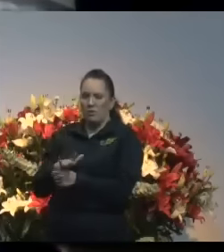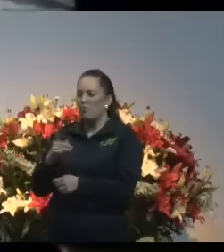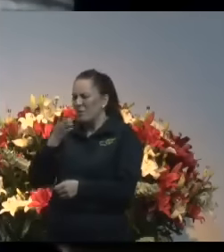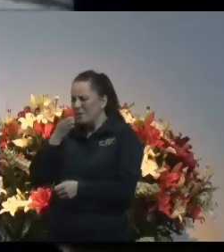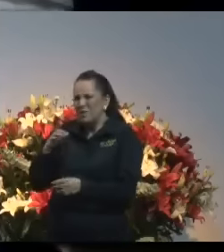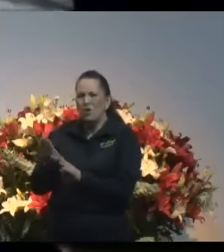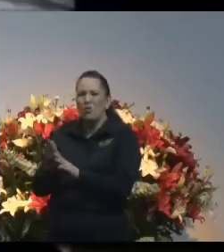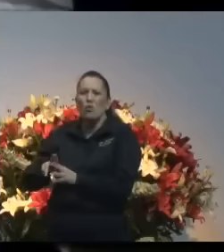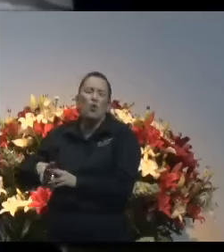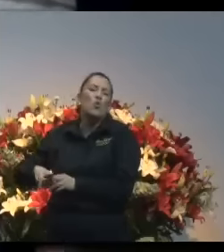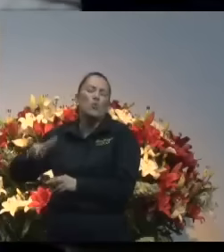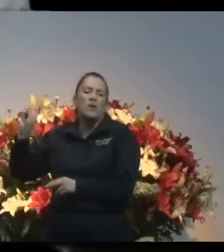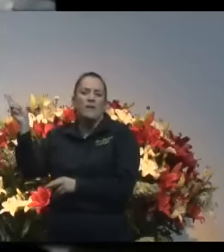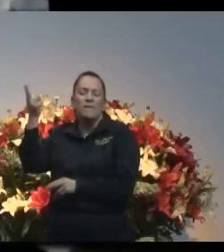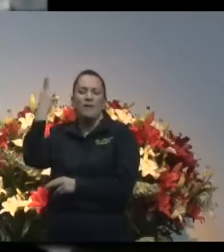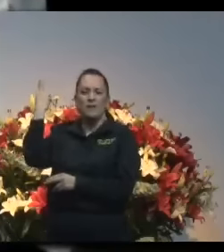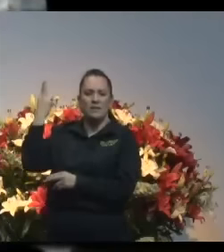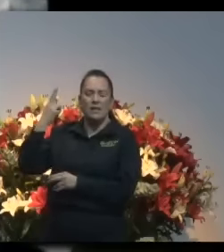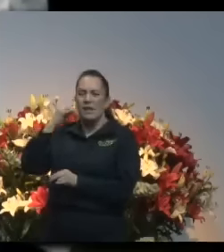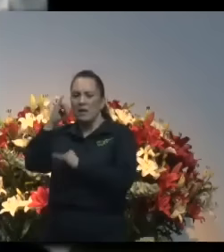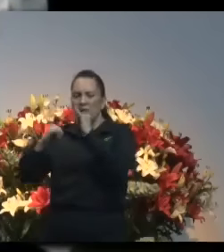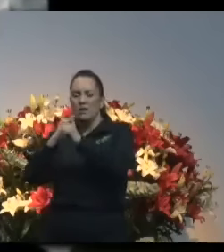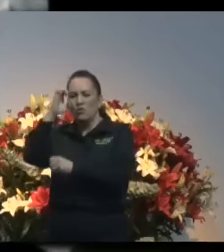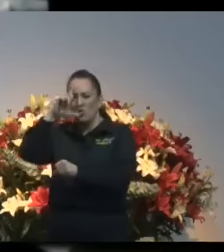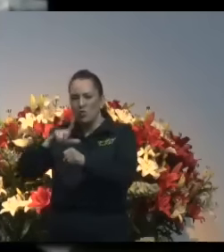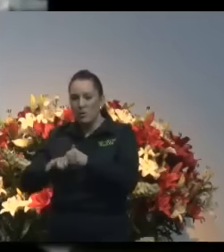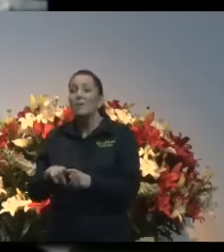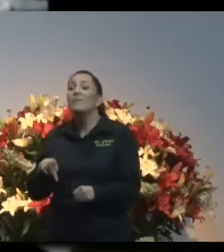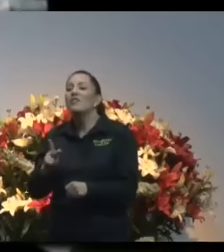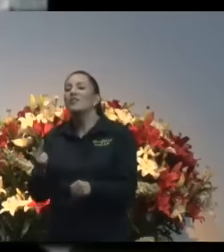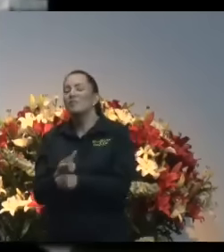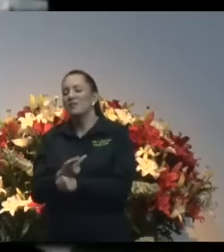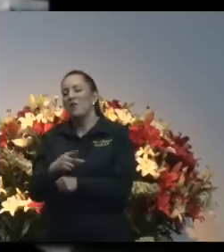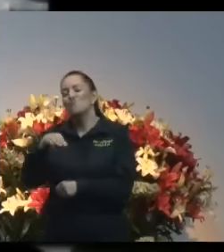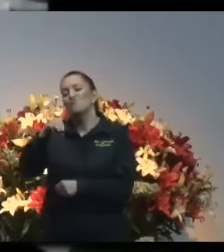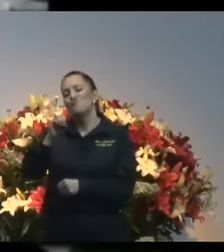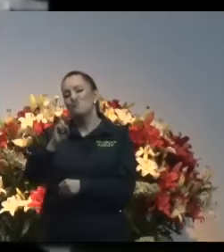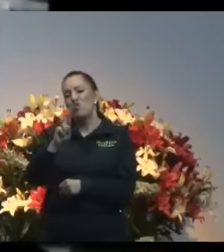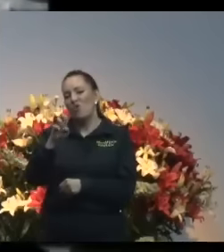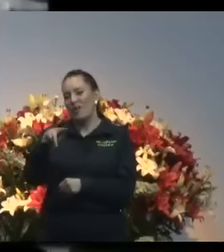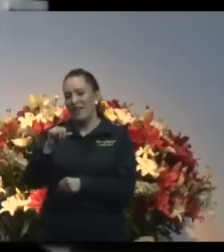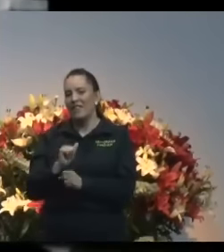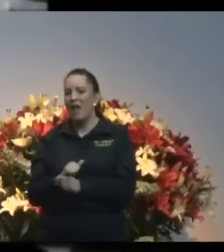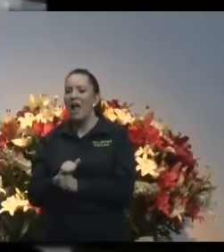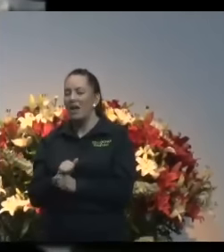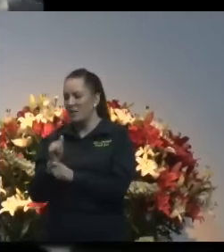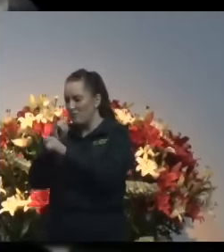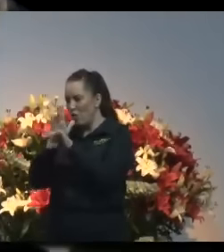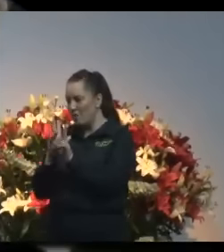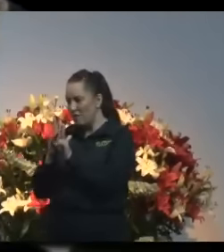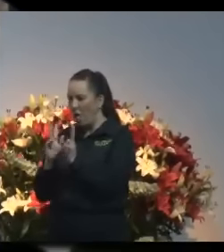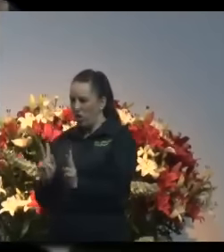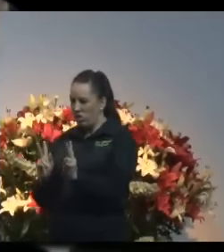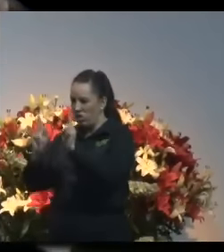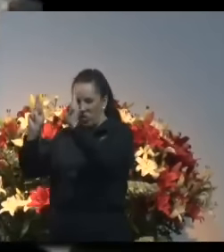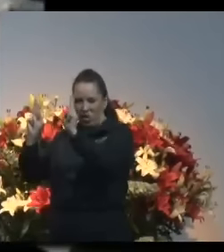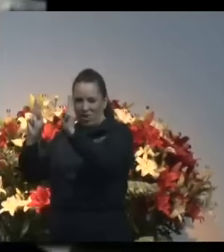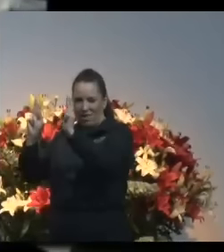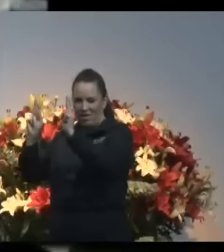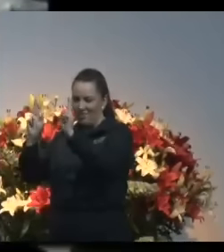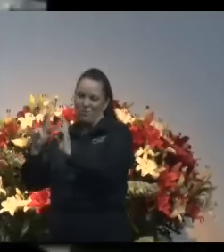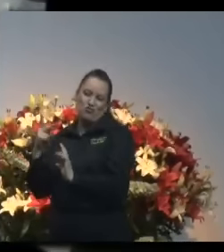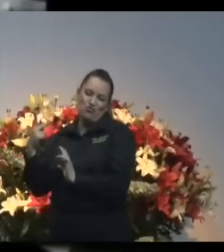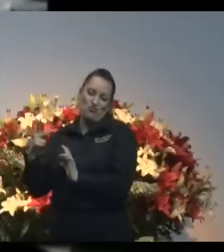interculturales. Obviamente, Morena cortó la parte que le convino y no pone la declaración